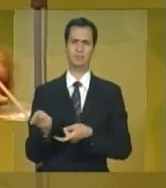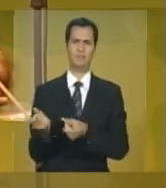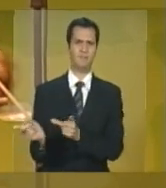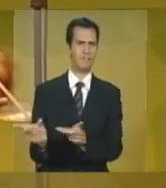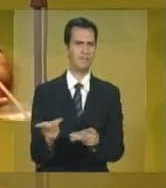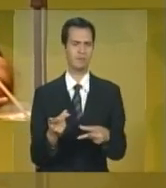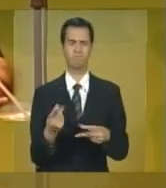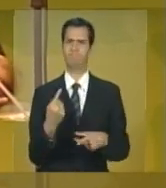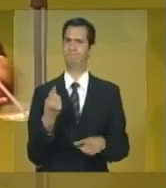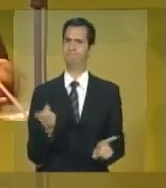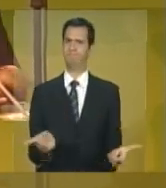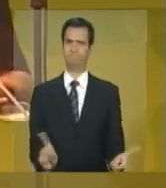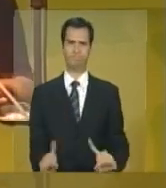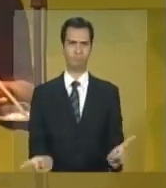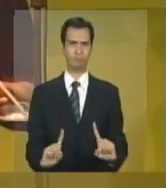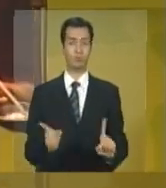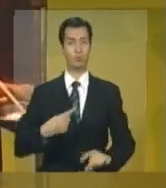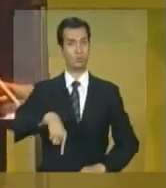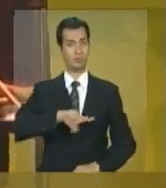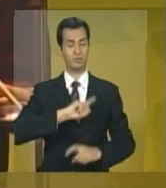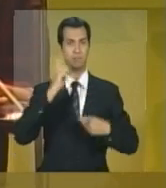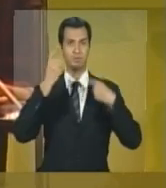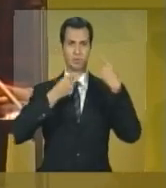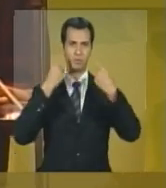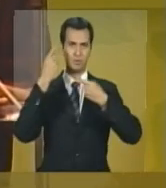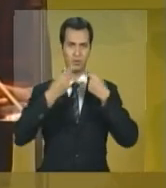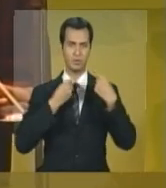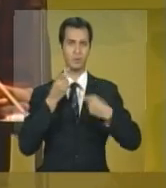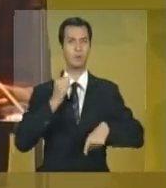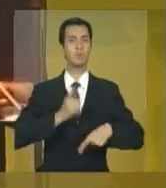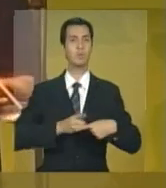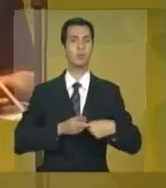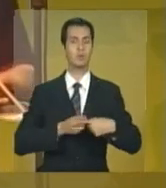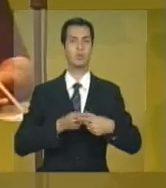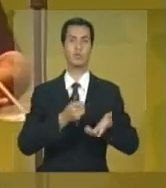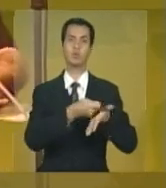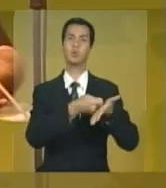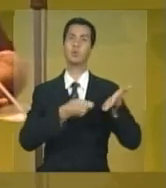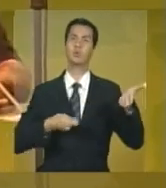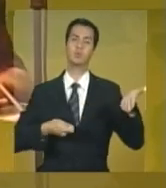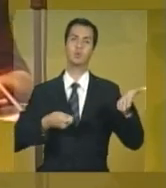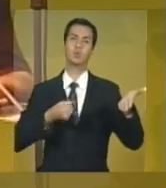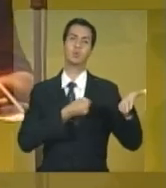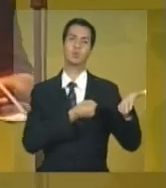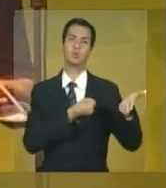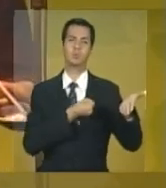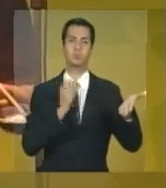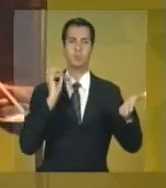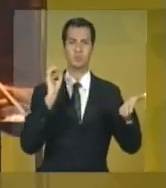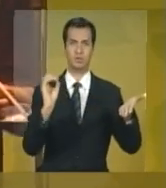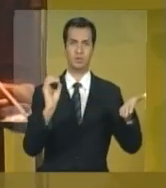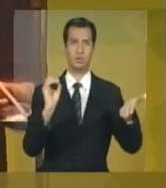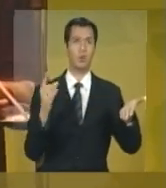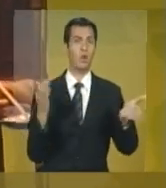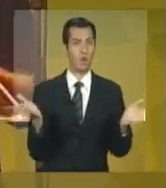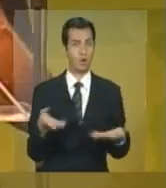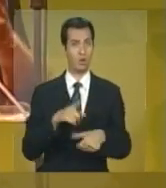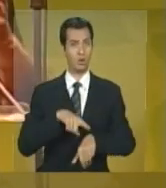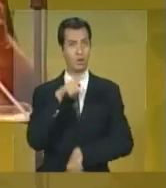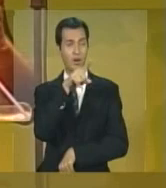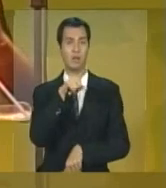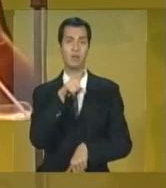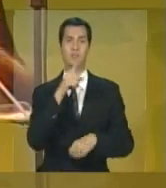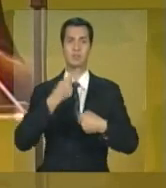profundamente preocupados porque en el documento cero que se está discutiendo en este momento en Nueva York,